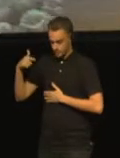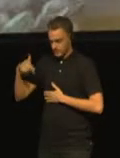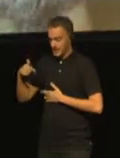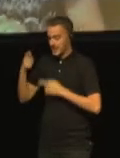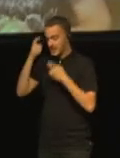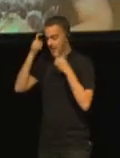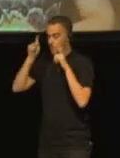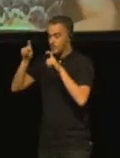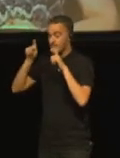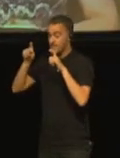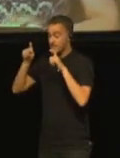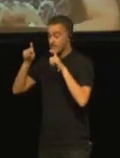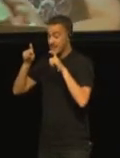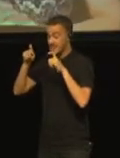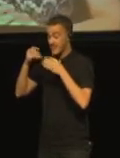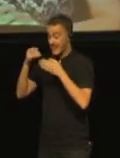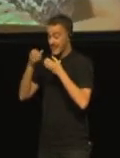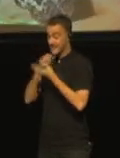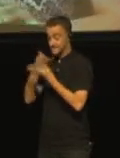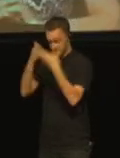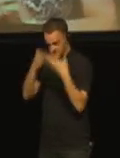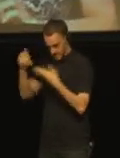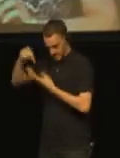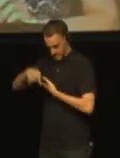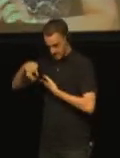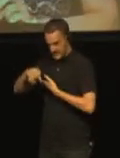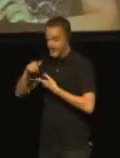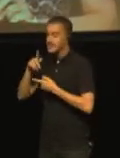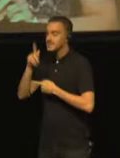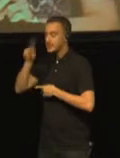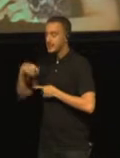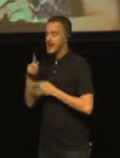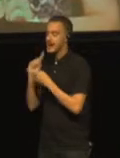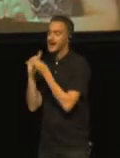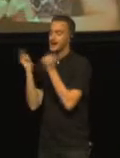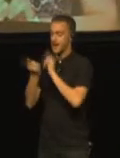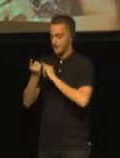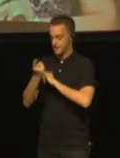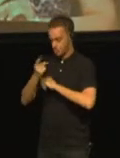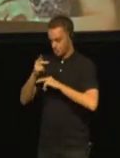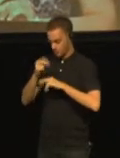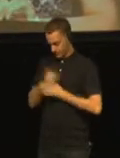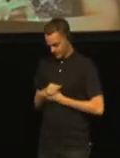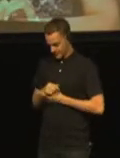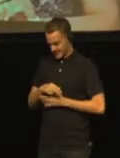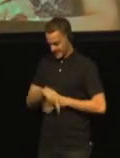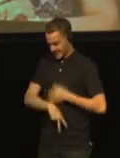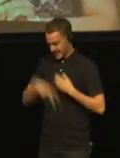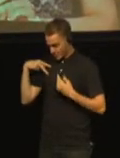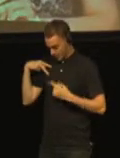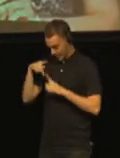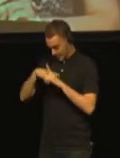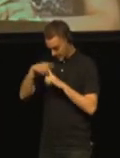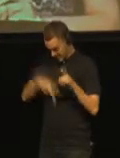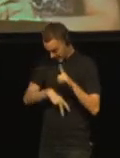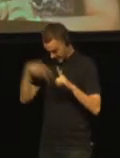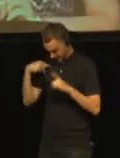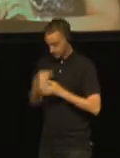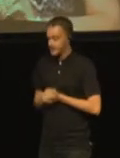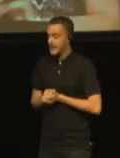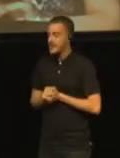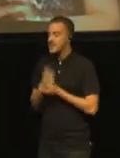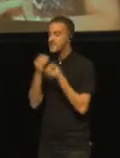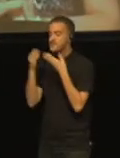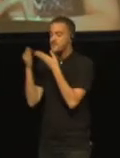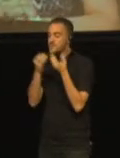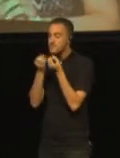este informe y lo que queremos que cambie a nivel nacional. Habéis oído hablar de algunas de las razones del por qué. ¿Por qué hemos hecho este informe? Porque es